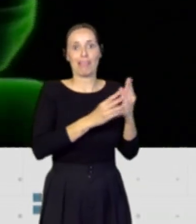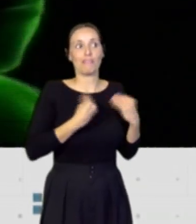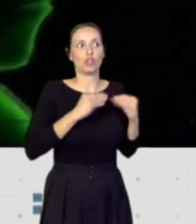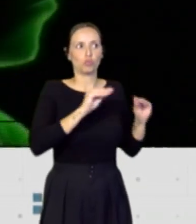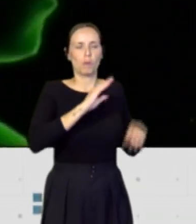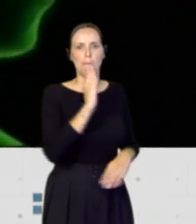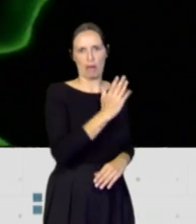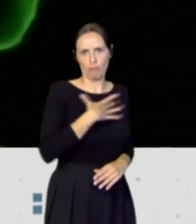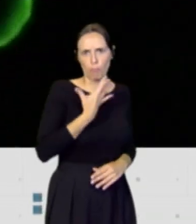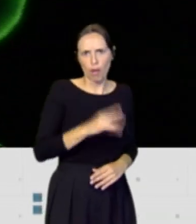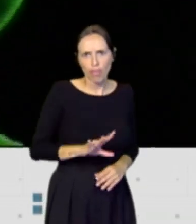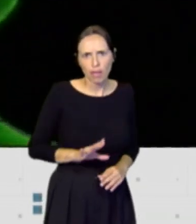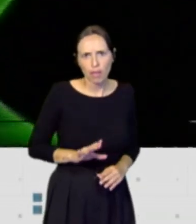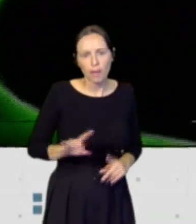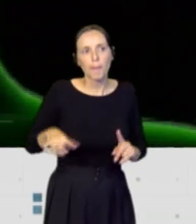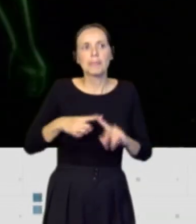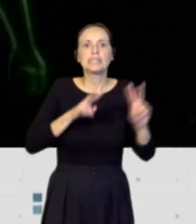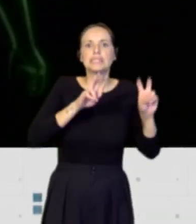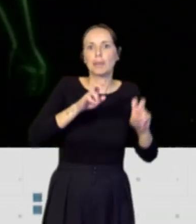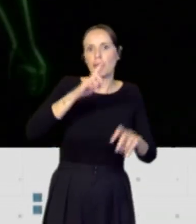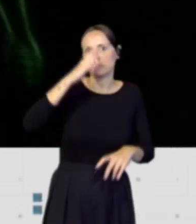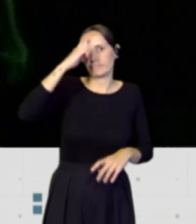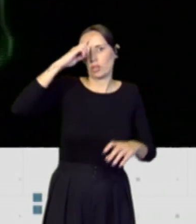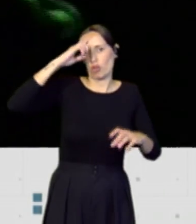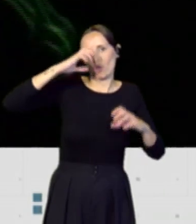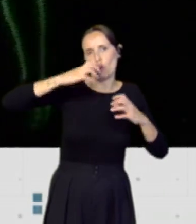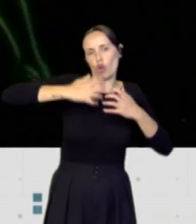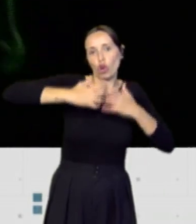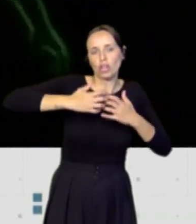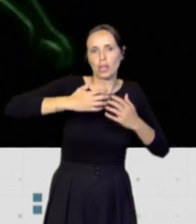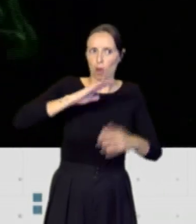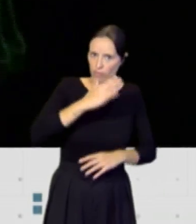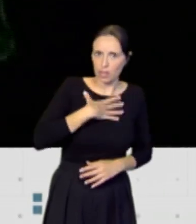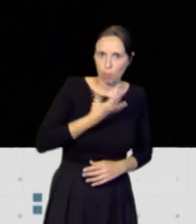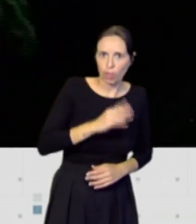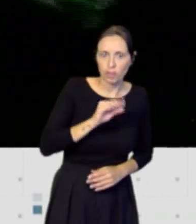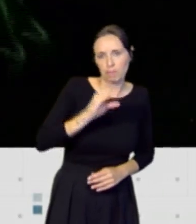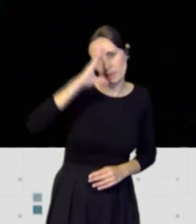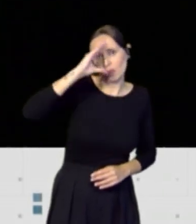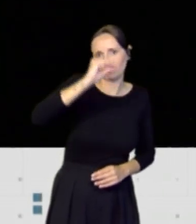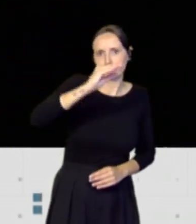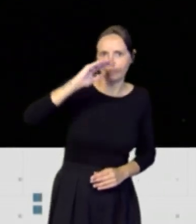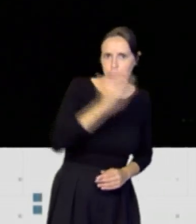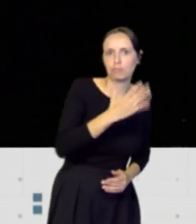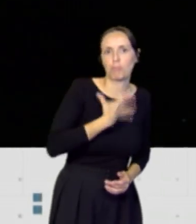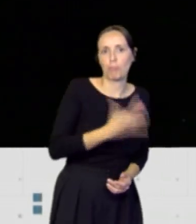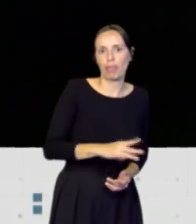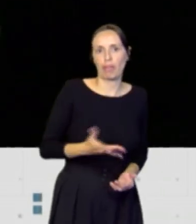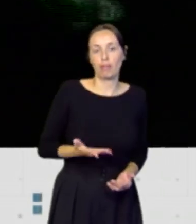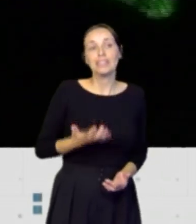general, sino en aspectos incluso cognitivos, etcétera. Entonces, el paso siempre que veamos ese tipo